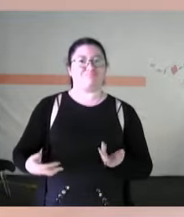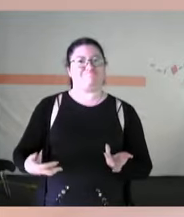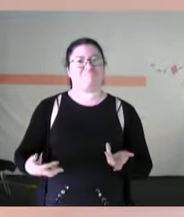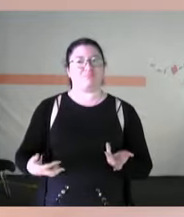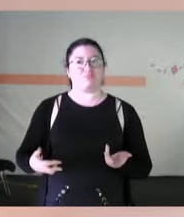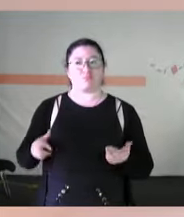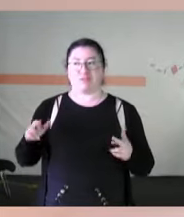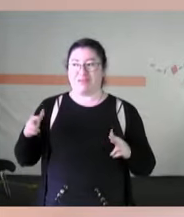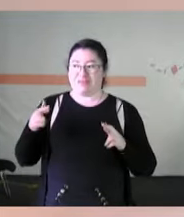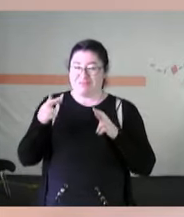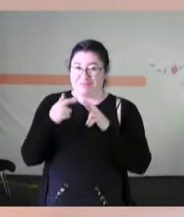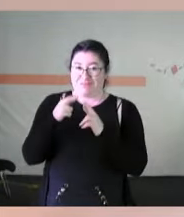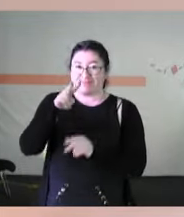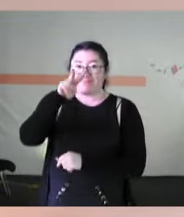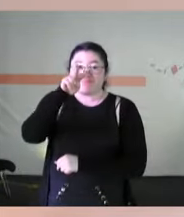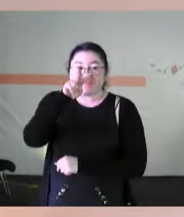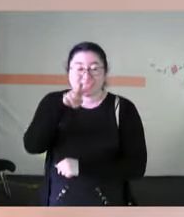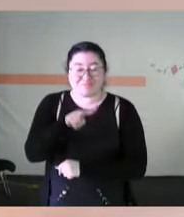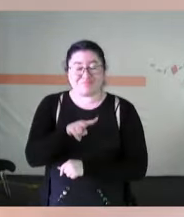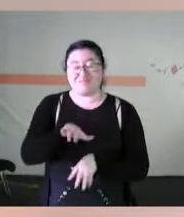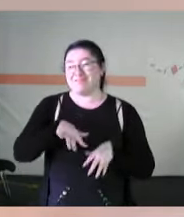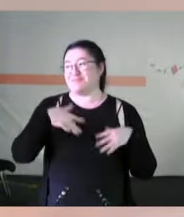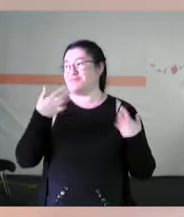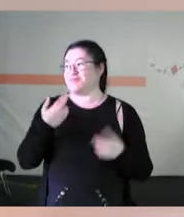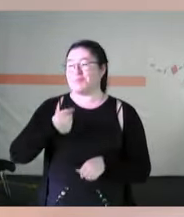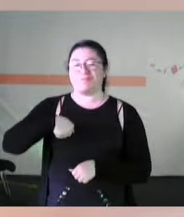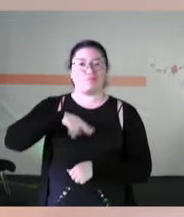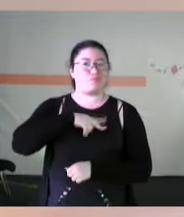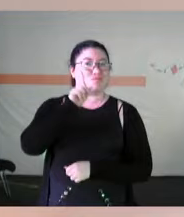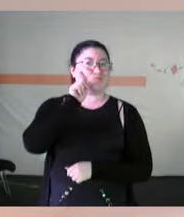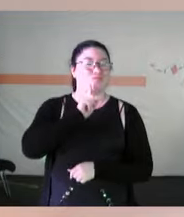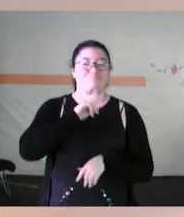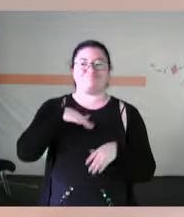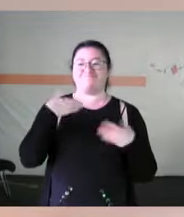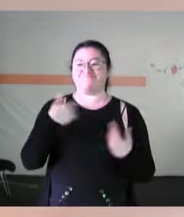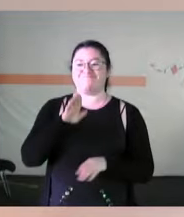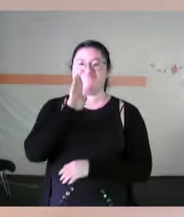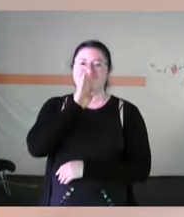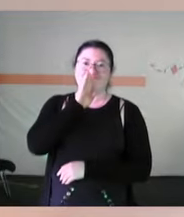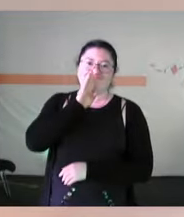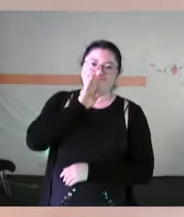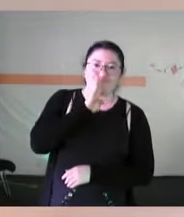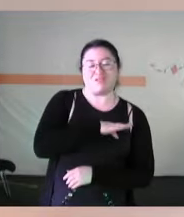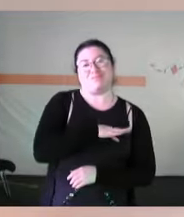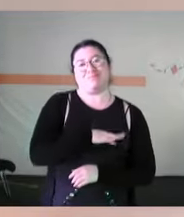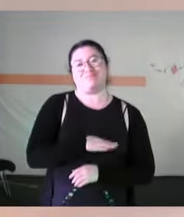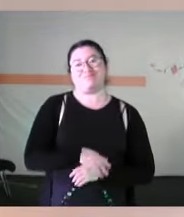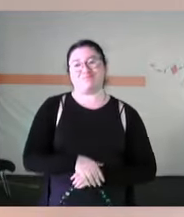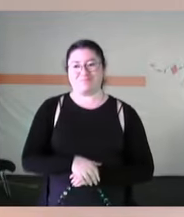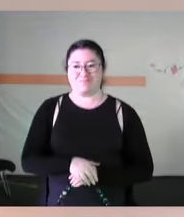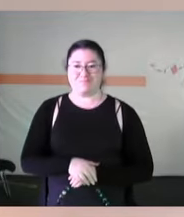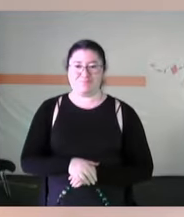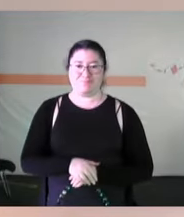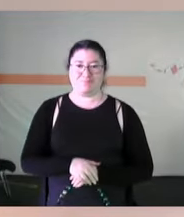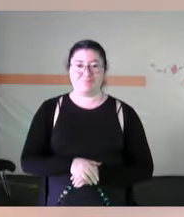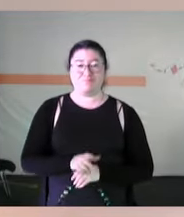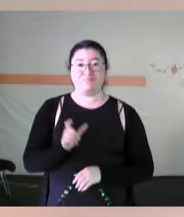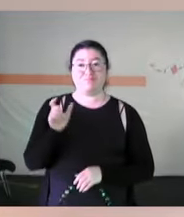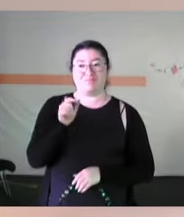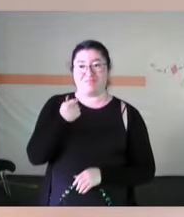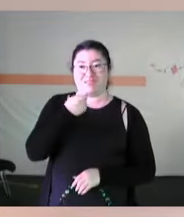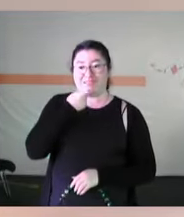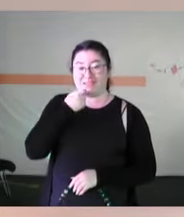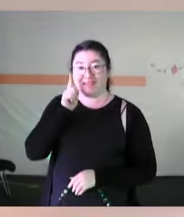con todo respeto, nos ha hecho muchísimo daño a las mujeres. Muchísimo daño. Porque cuando tú le dices a una